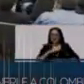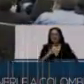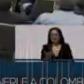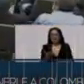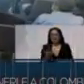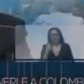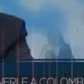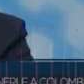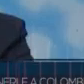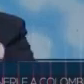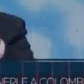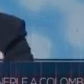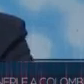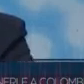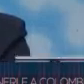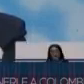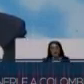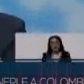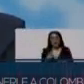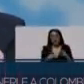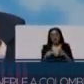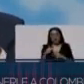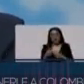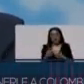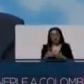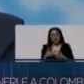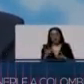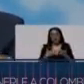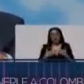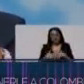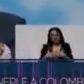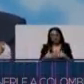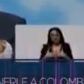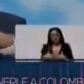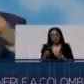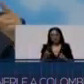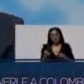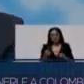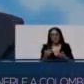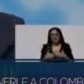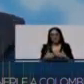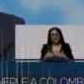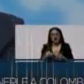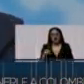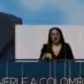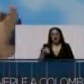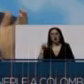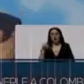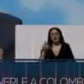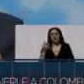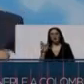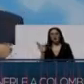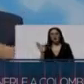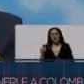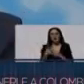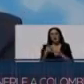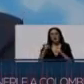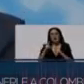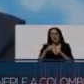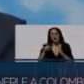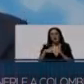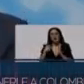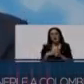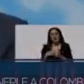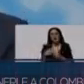razón, nos han quitado tantas cosas que también nos quitaron el miedo. La gente no quiere vivir bajo